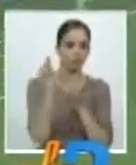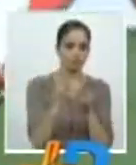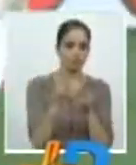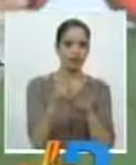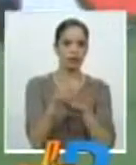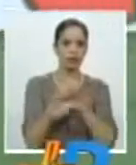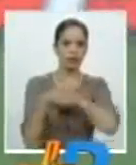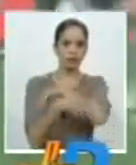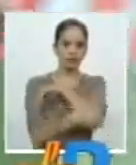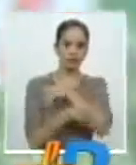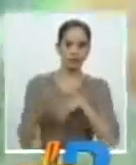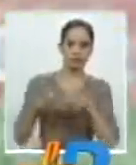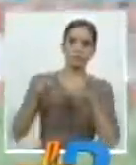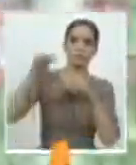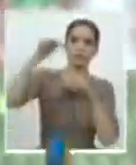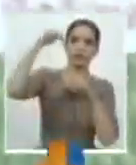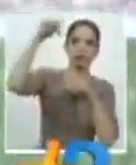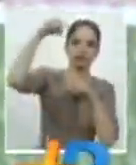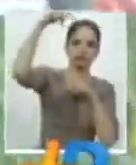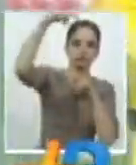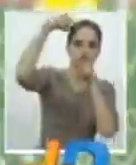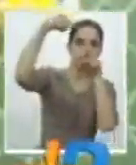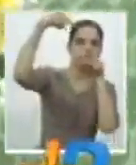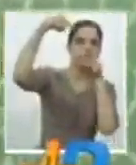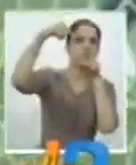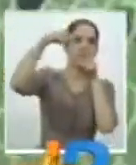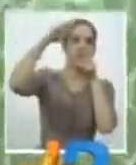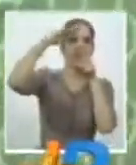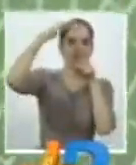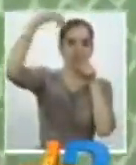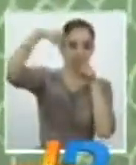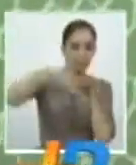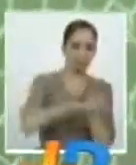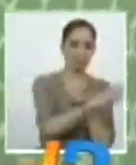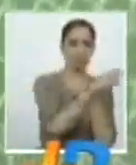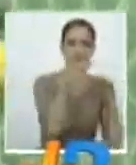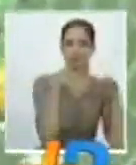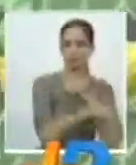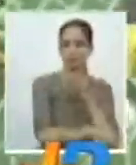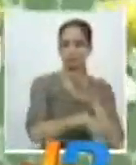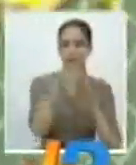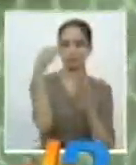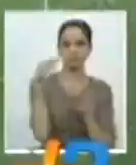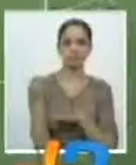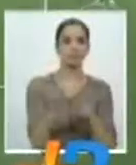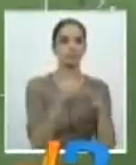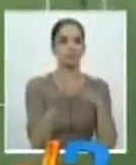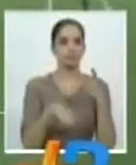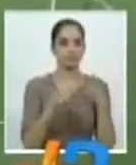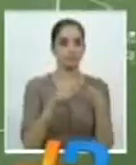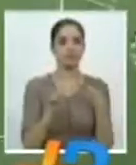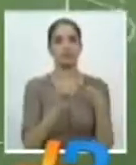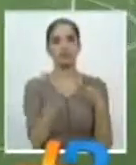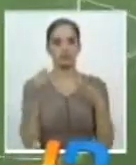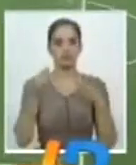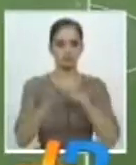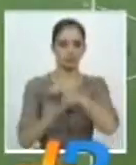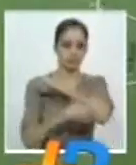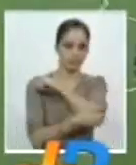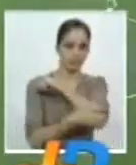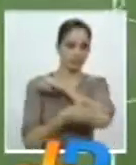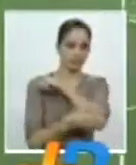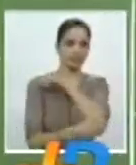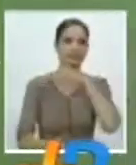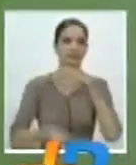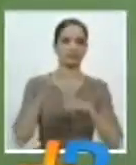tiro de esquina, el balón queda en el aire para que el francés cabecee y mande el esférico a la red. Nuevamente, después de otro tiro de esquina, Francia sella los goles